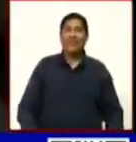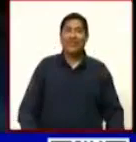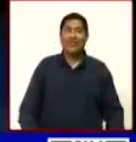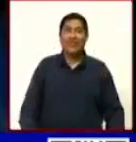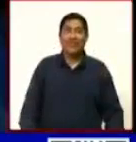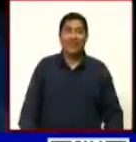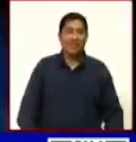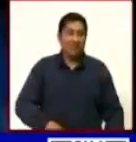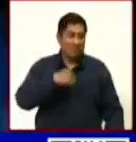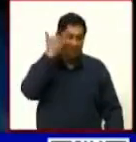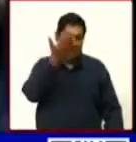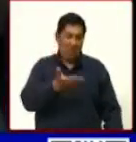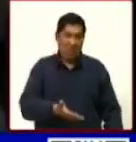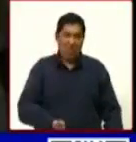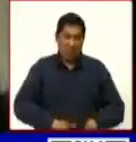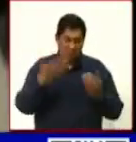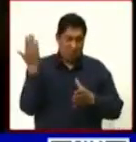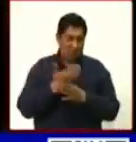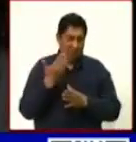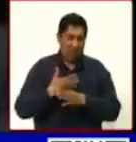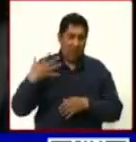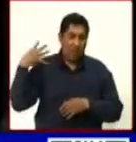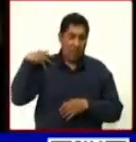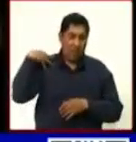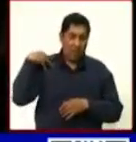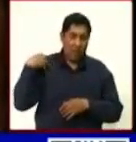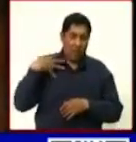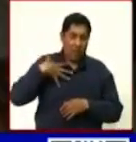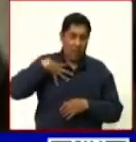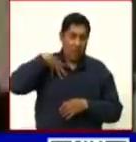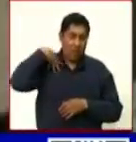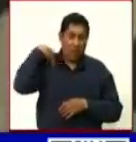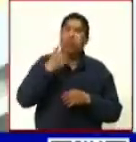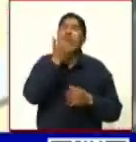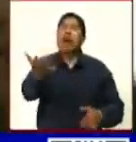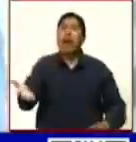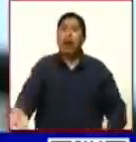debería darle vergüenza de comportarse de esa manera